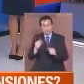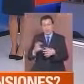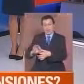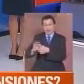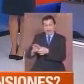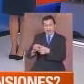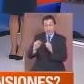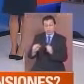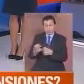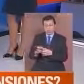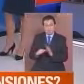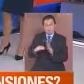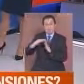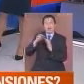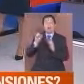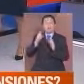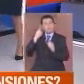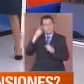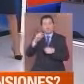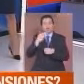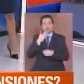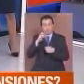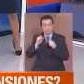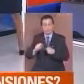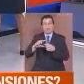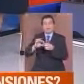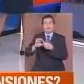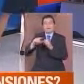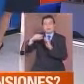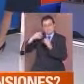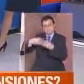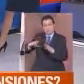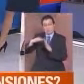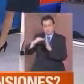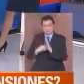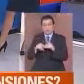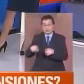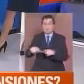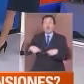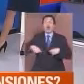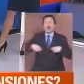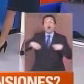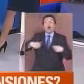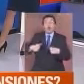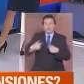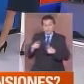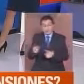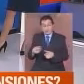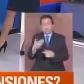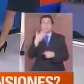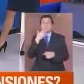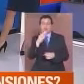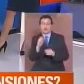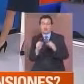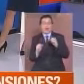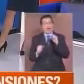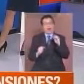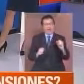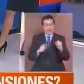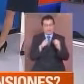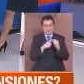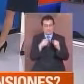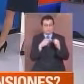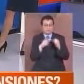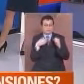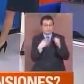puede perder mucho. Por eso se les recomienda a los más jóvenes que están recién comenzando su carrera hasta la jubilación y por lo